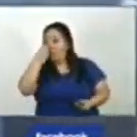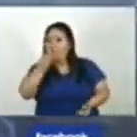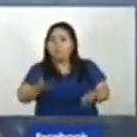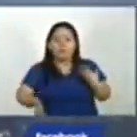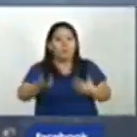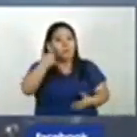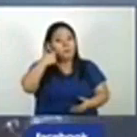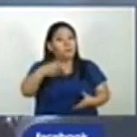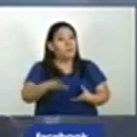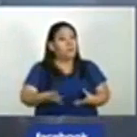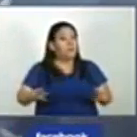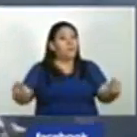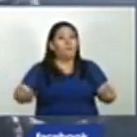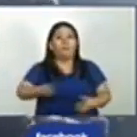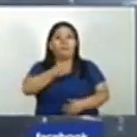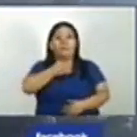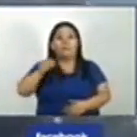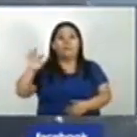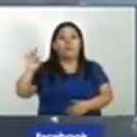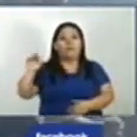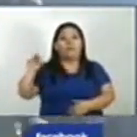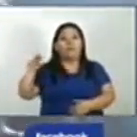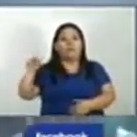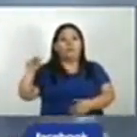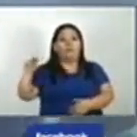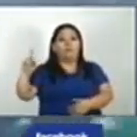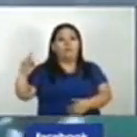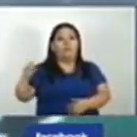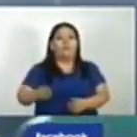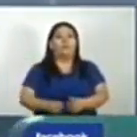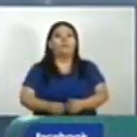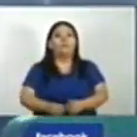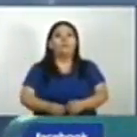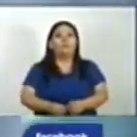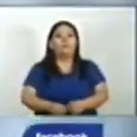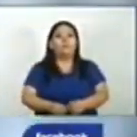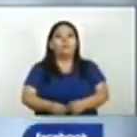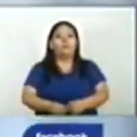con escasear. Fernando Morales, Noticiero Hechos.